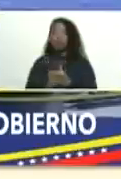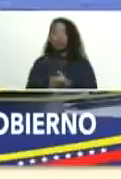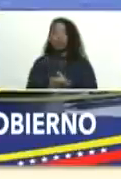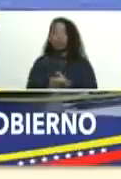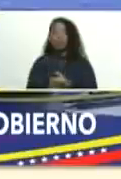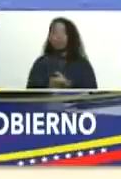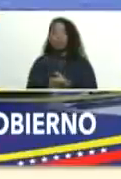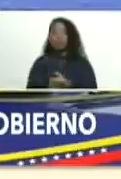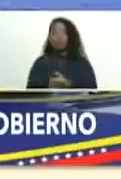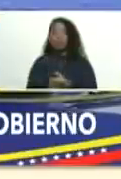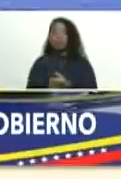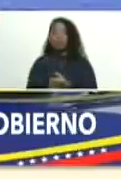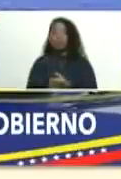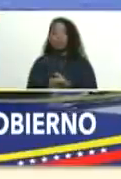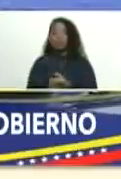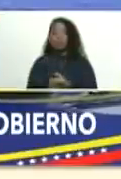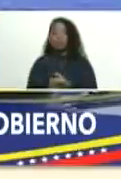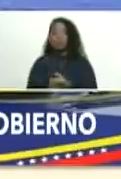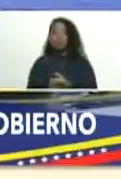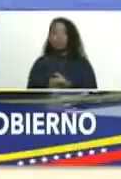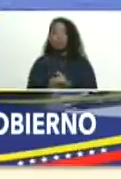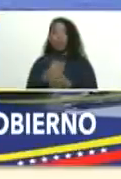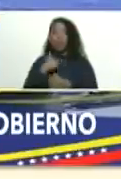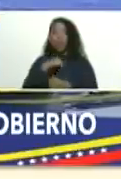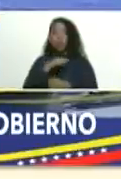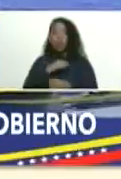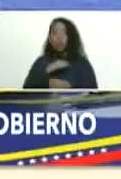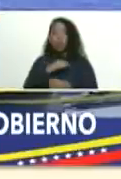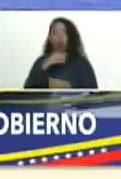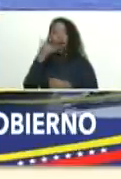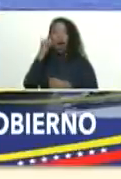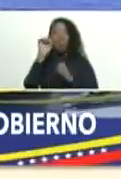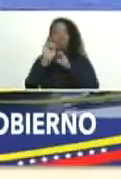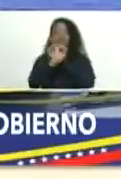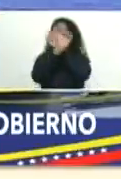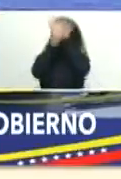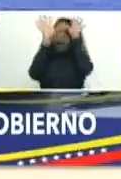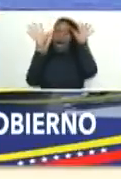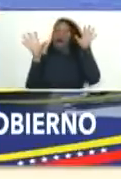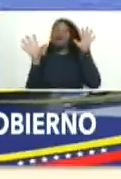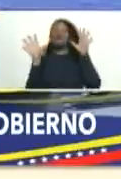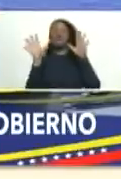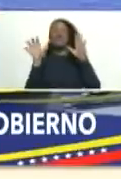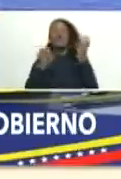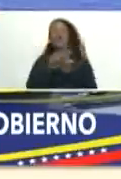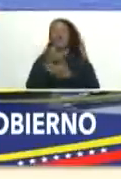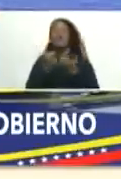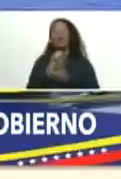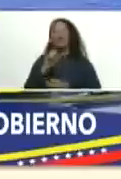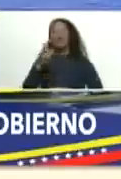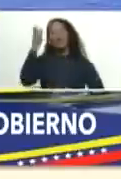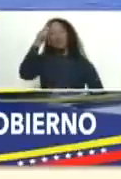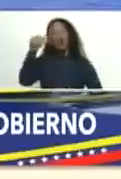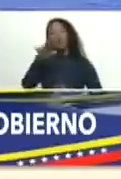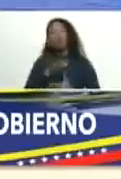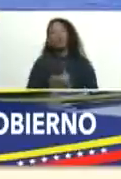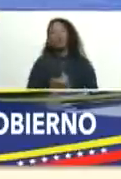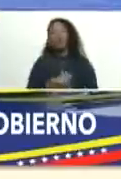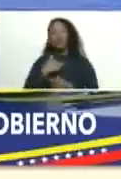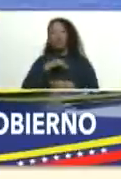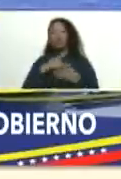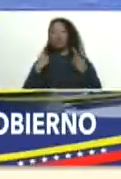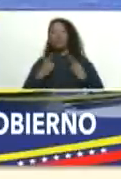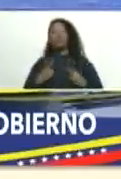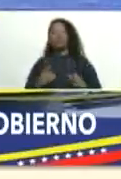Estamos conectados profundamente con la realidad de nuestro pueblo. Y decidimos